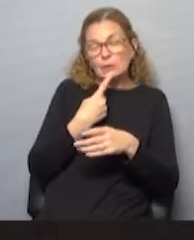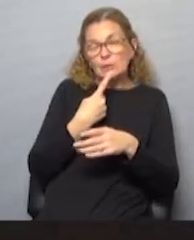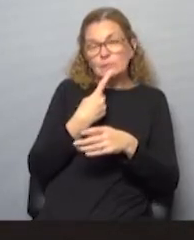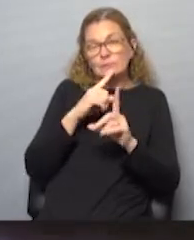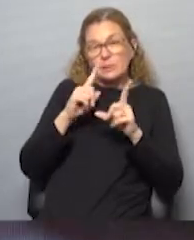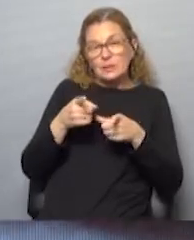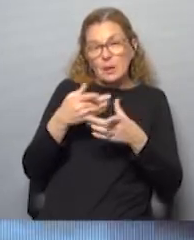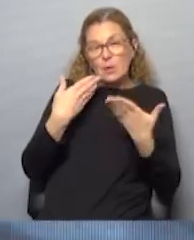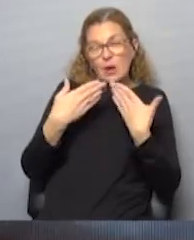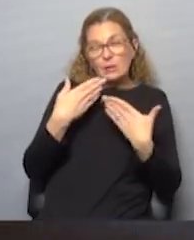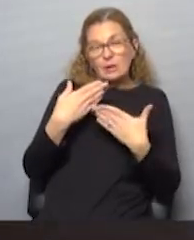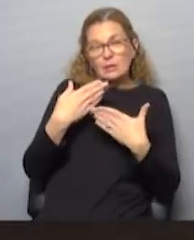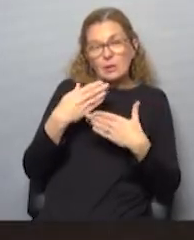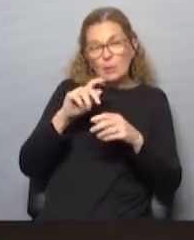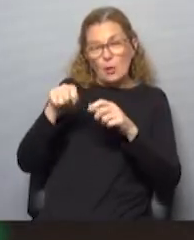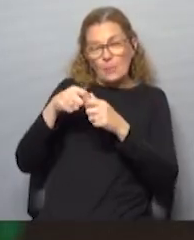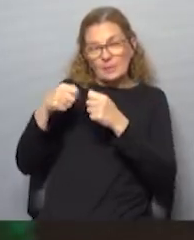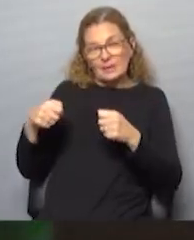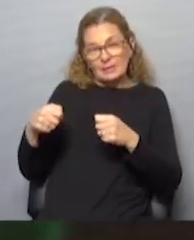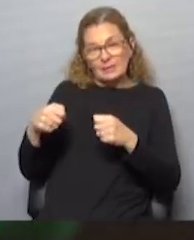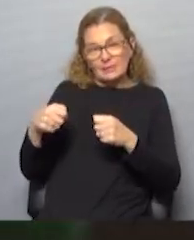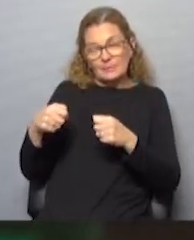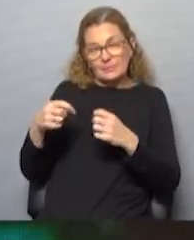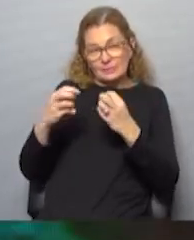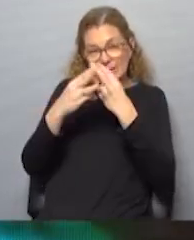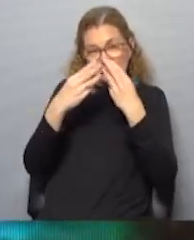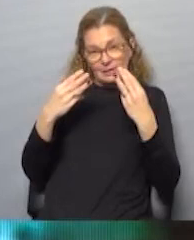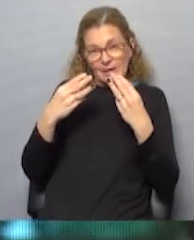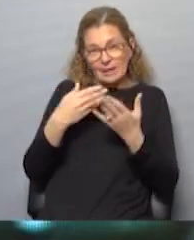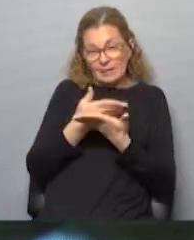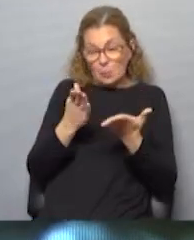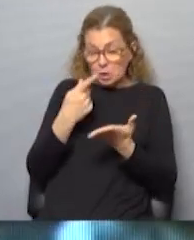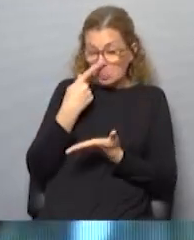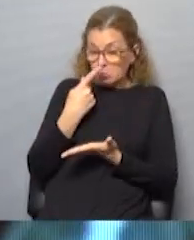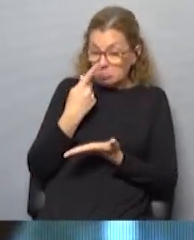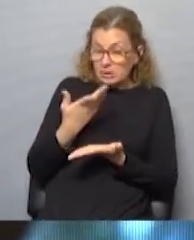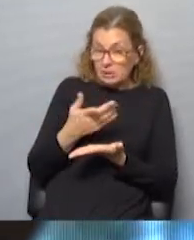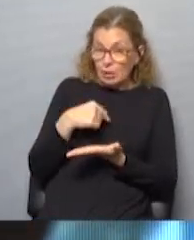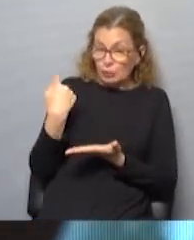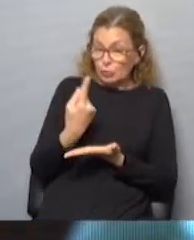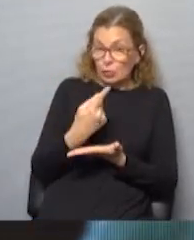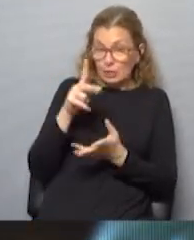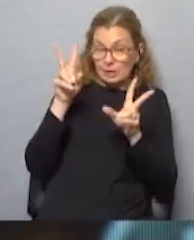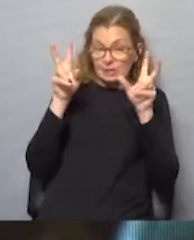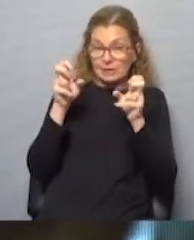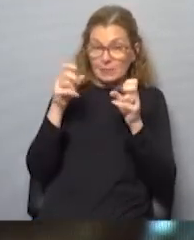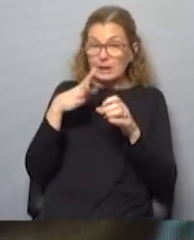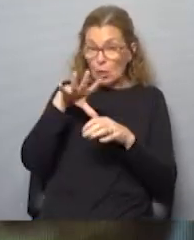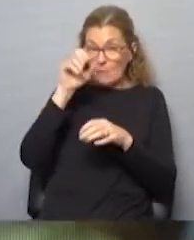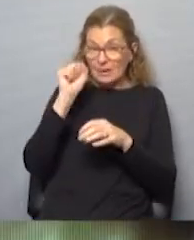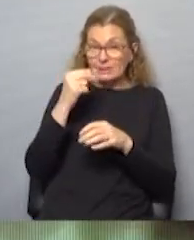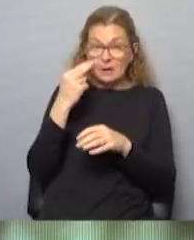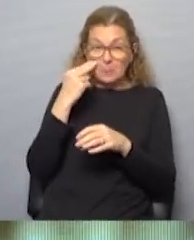también vamos a hablar con el pit-cnt o sea en general se muestran interesados todos en el tema y comprenden la